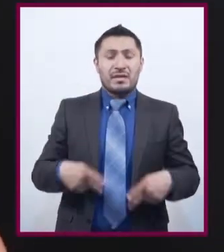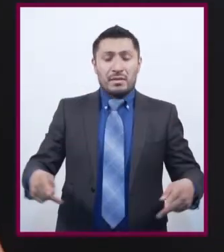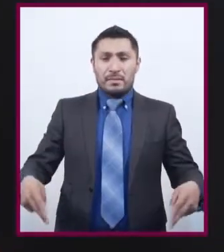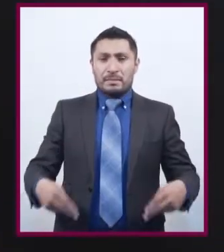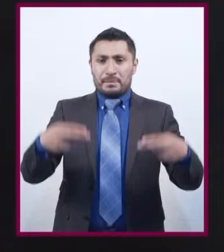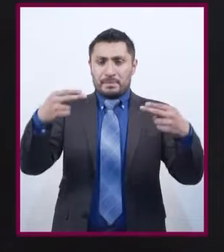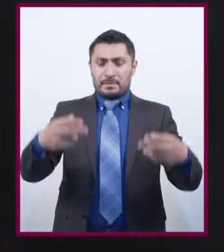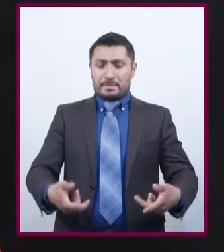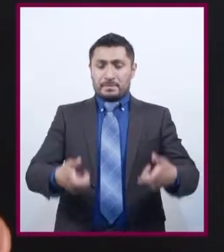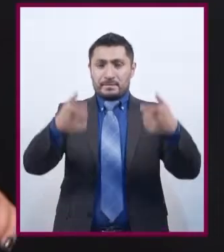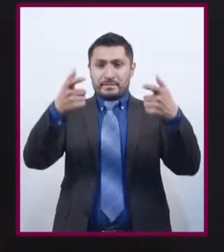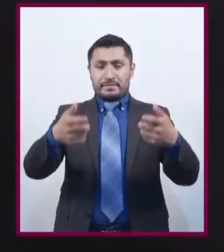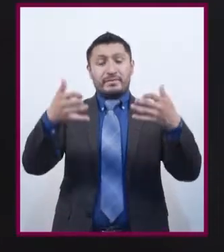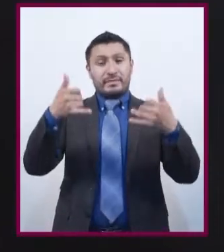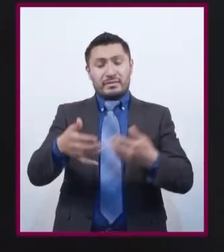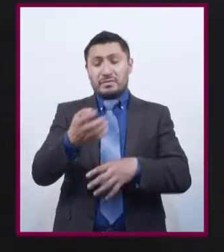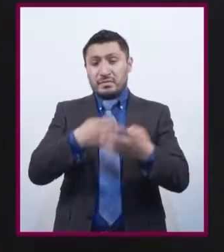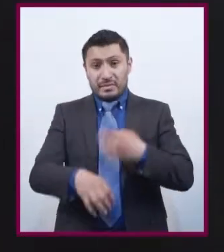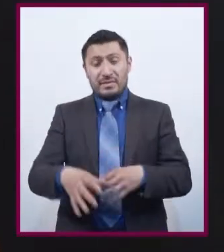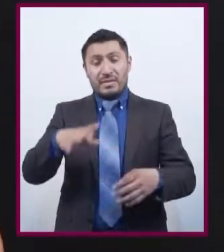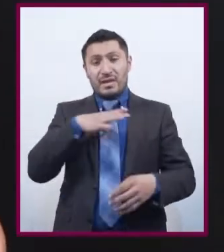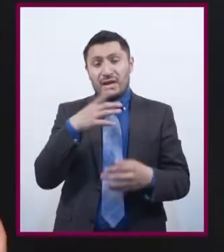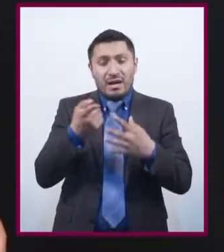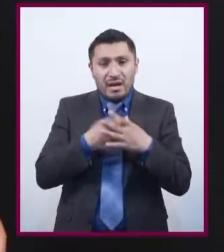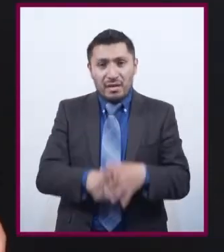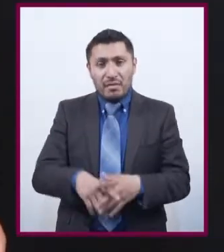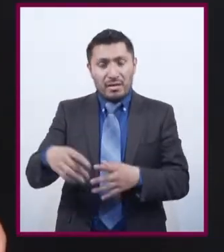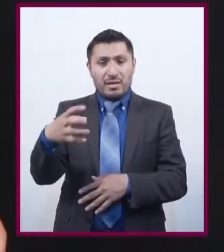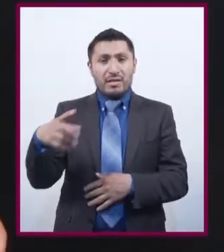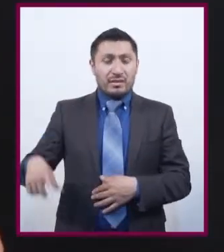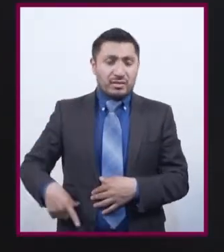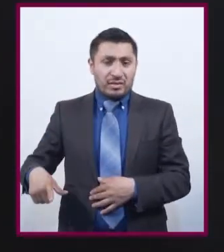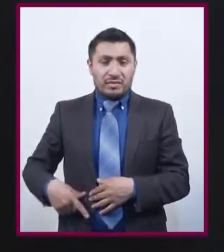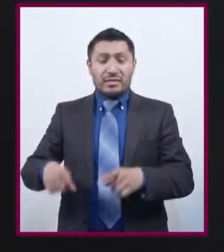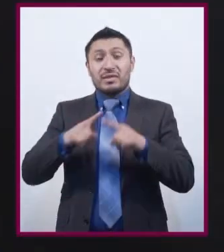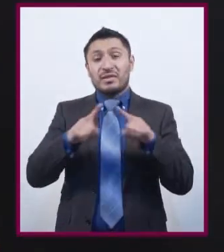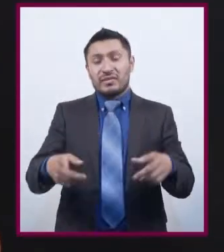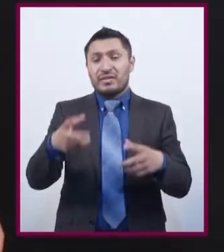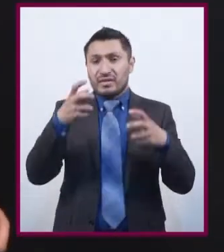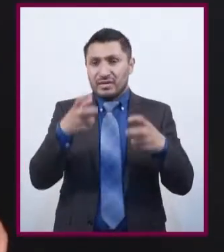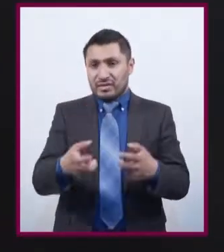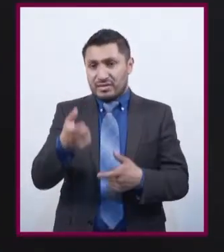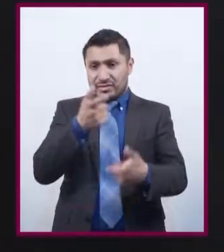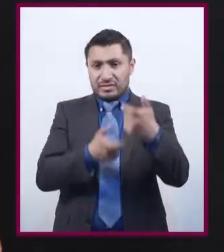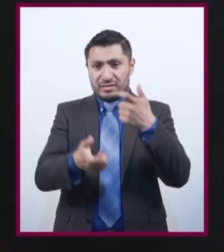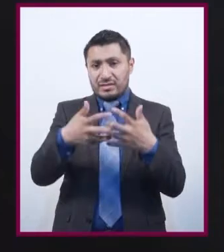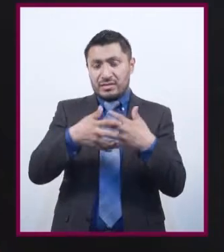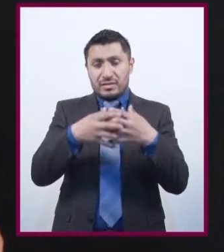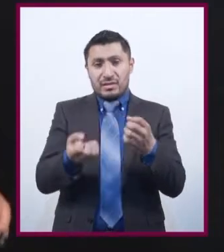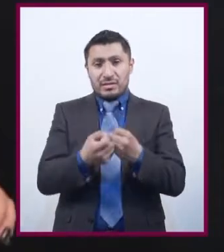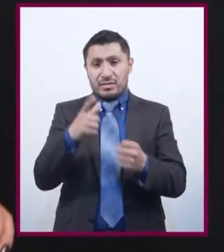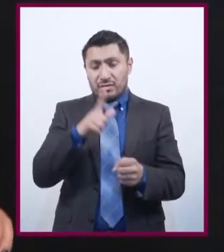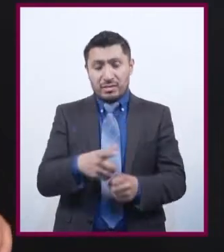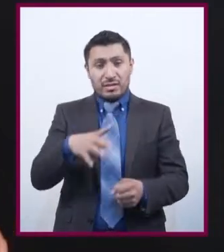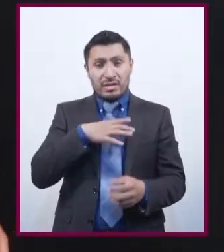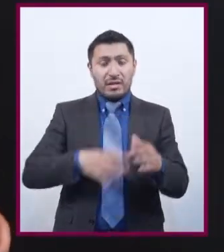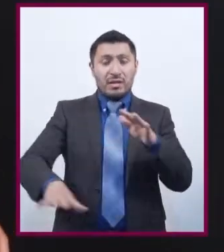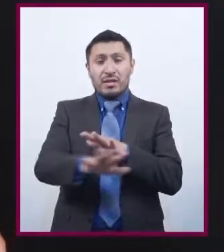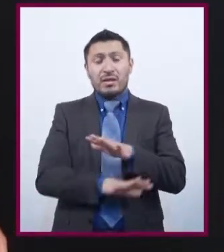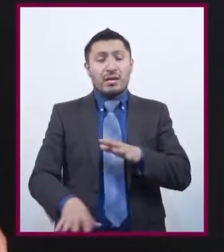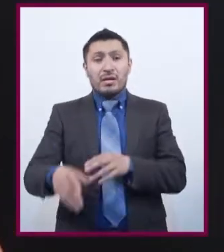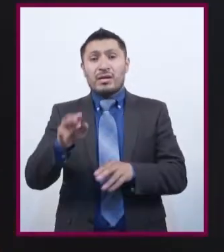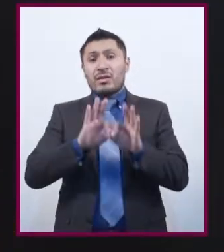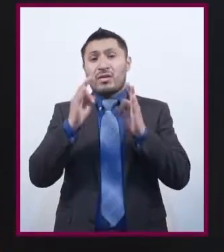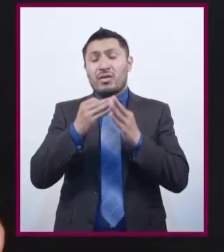los grandes comerciantes y los industriales y se abrió brecha el capitalismo un sistema económico y social en cuyo